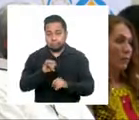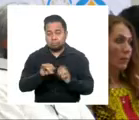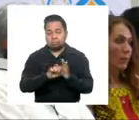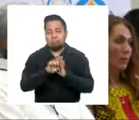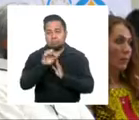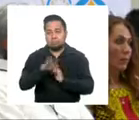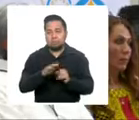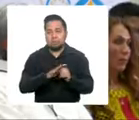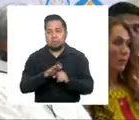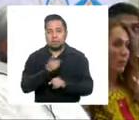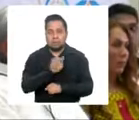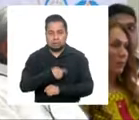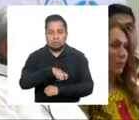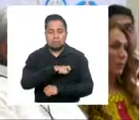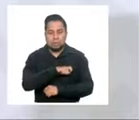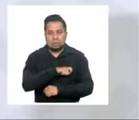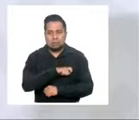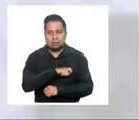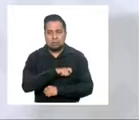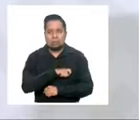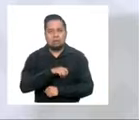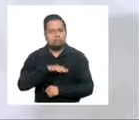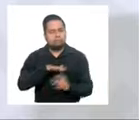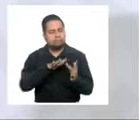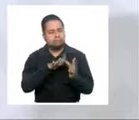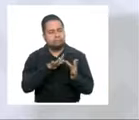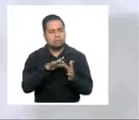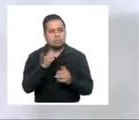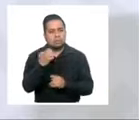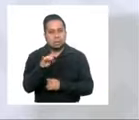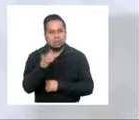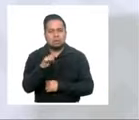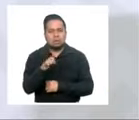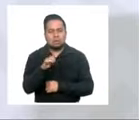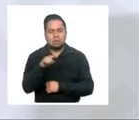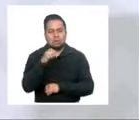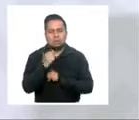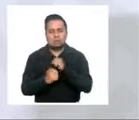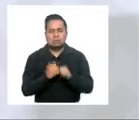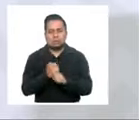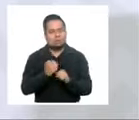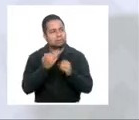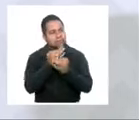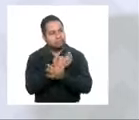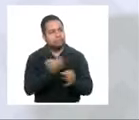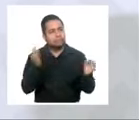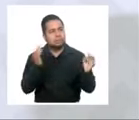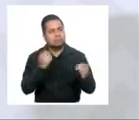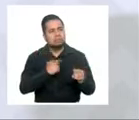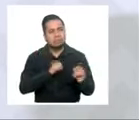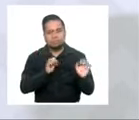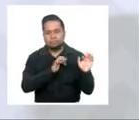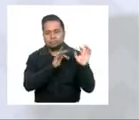es España. Justamente estuvimos en enero de este año promocionando